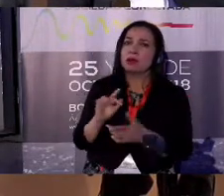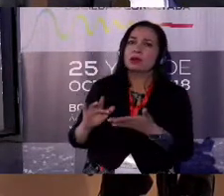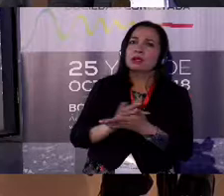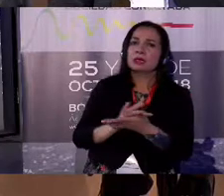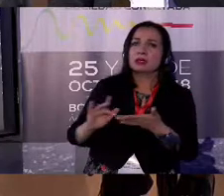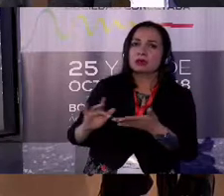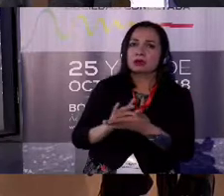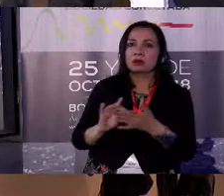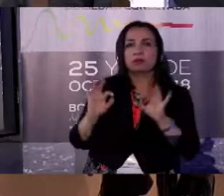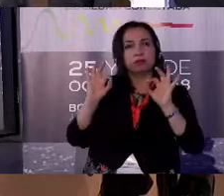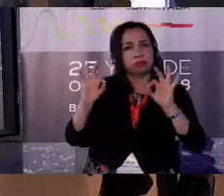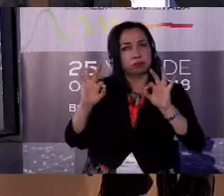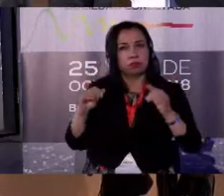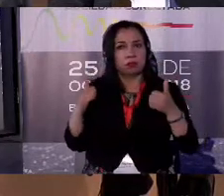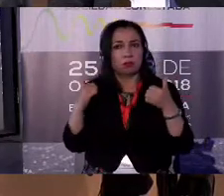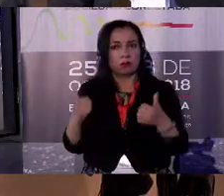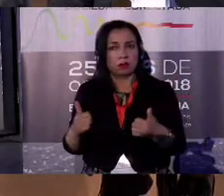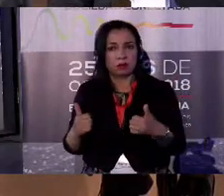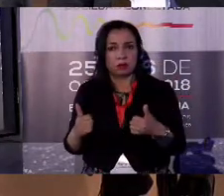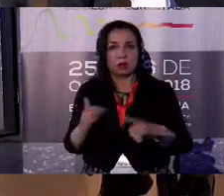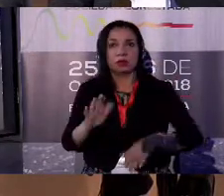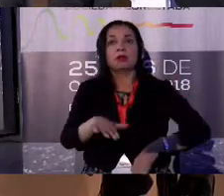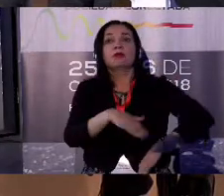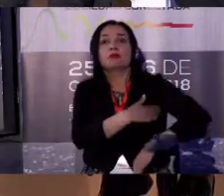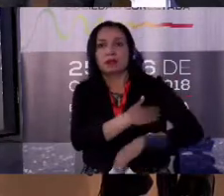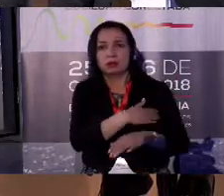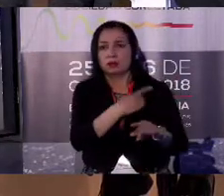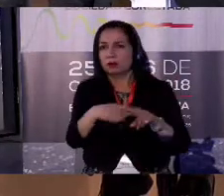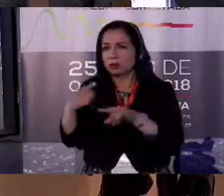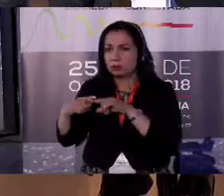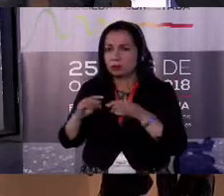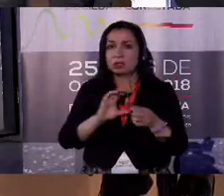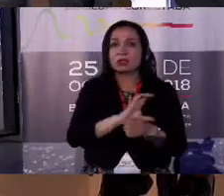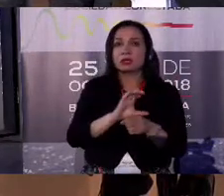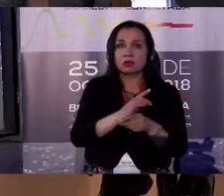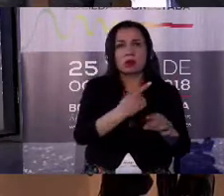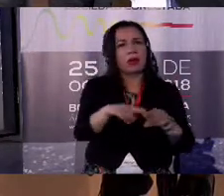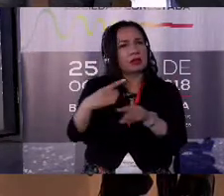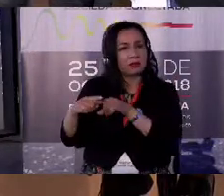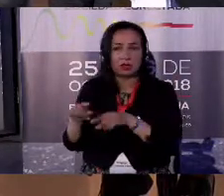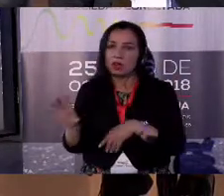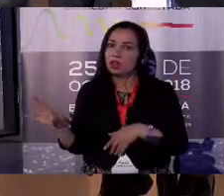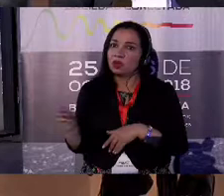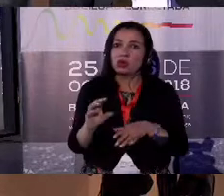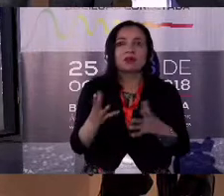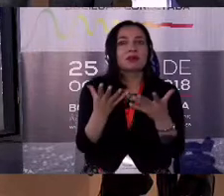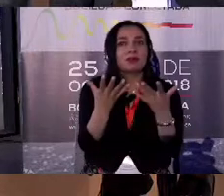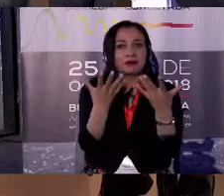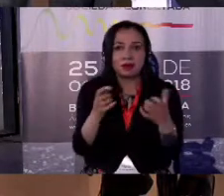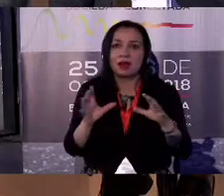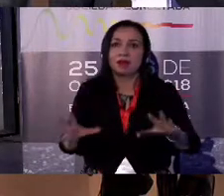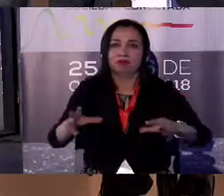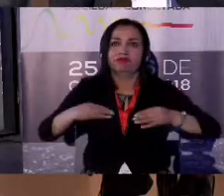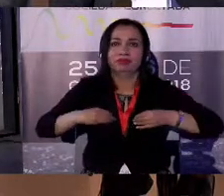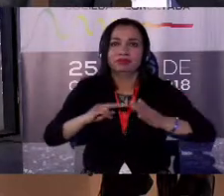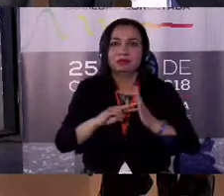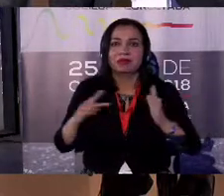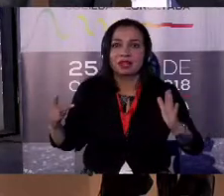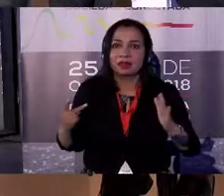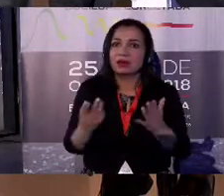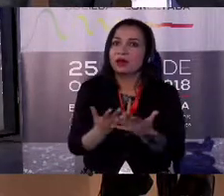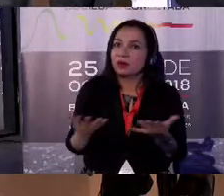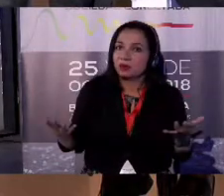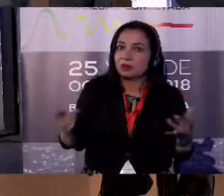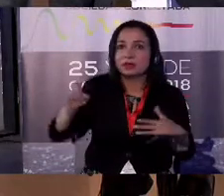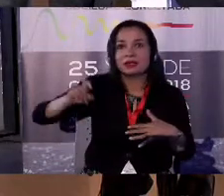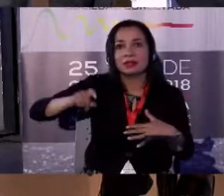digital es sexy. Entonces todos los distintos ministerios, todas las distintas ciudades quieren hacer cosas con lo digital, todos tienen su división digital y lo que hace falta